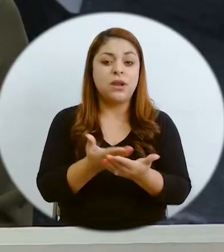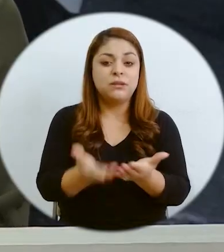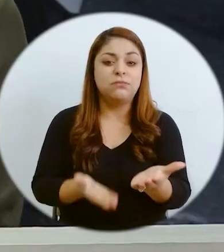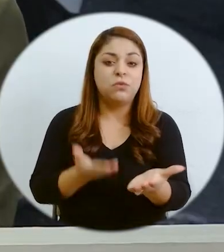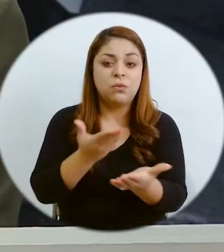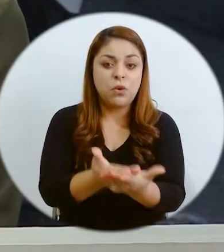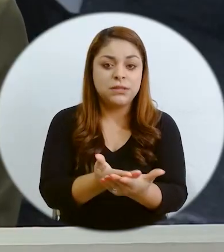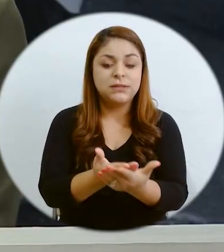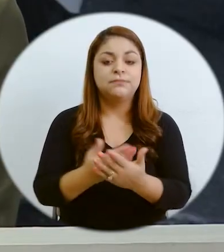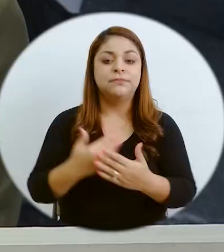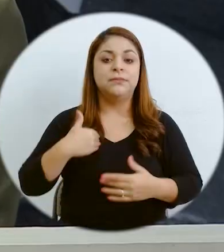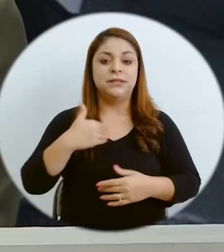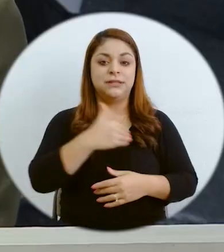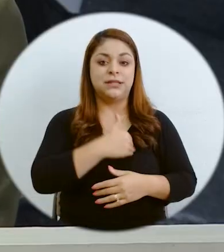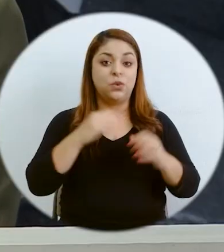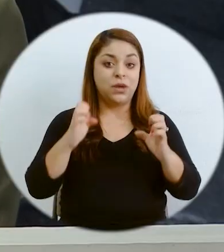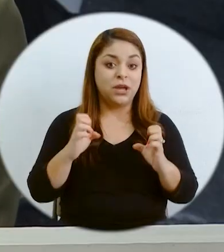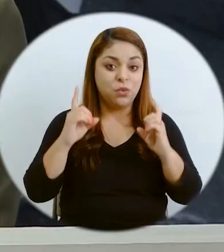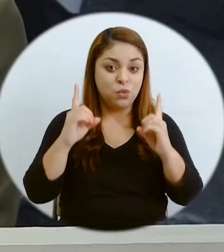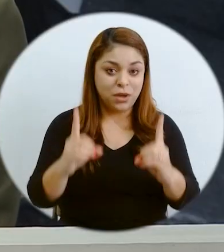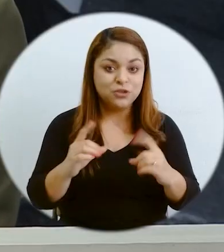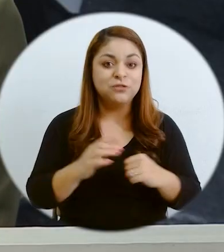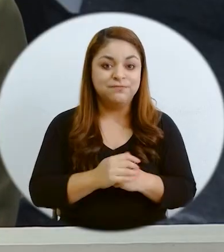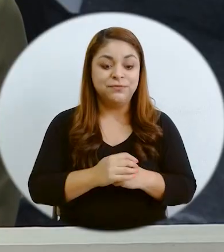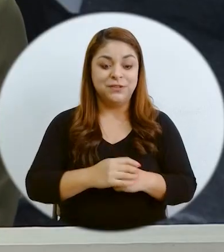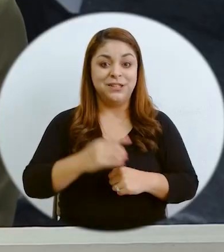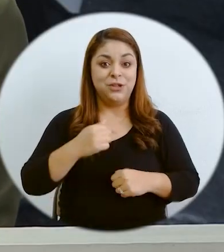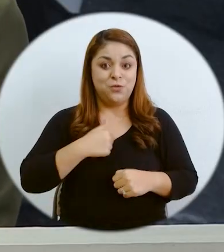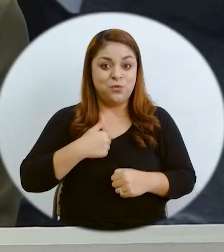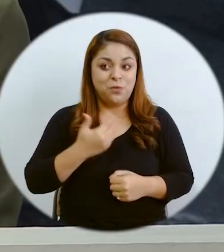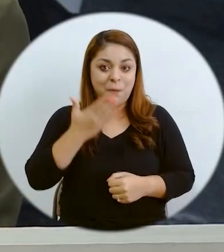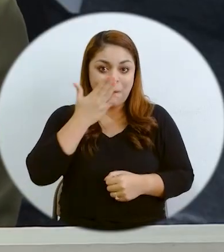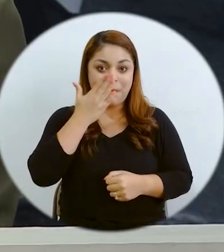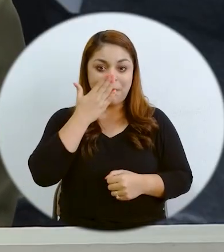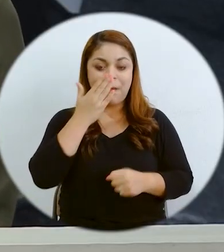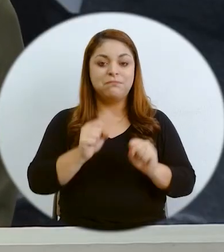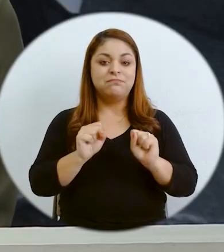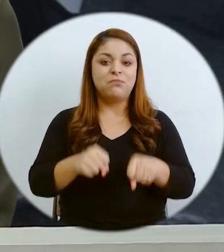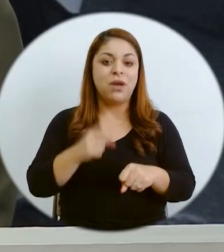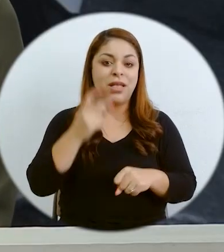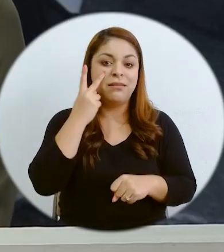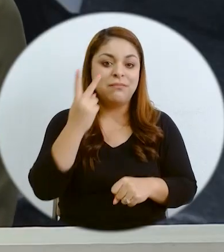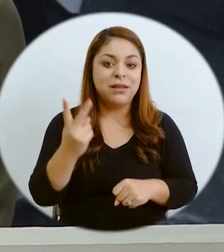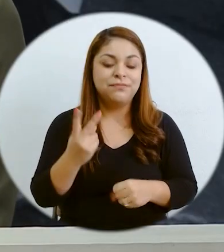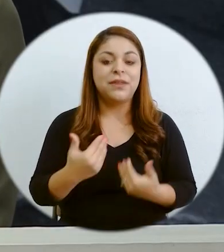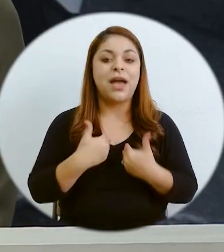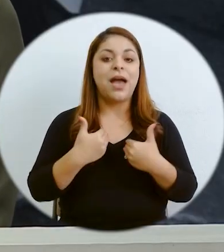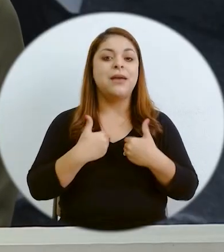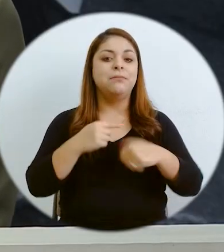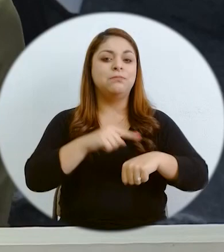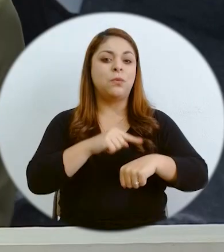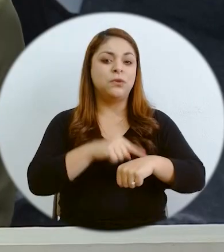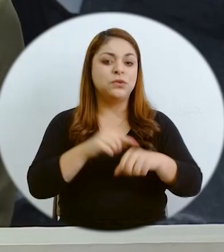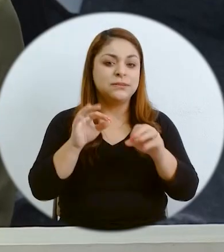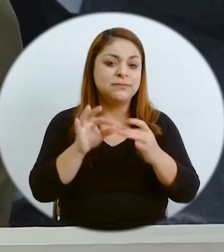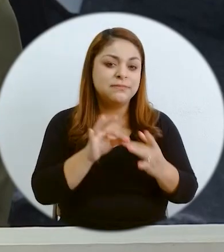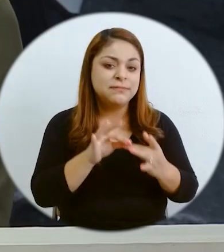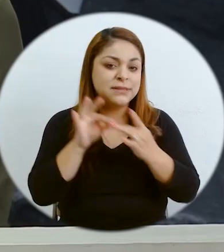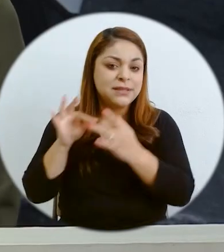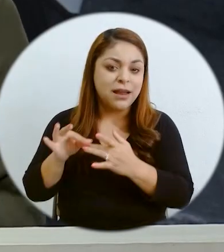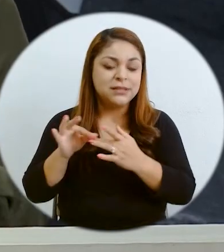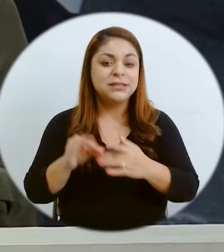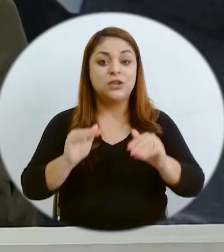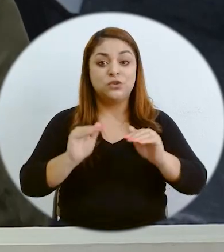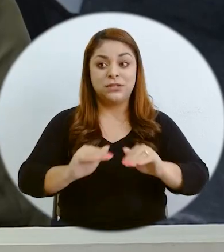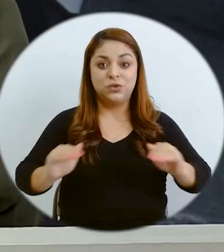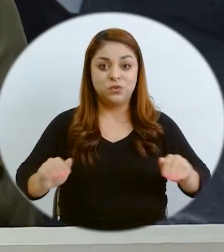Efectivamente, hay muy buenas propuestas en el Ministerio de Educación. Una, como madre, puede ver que hay momentos especiales